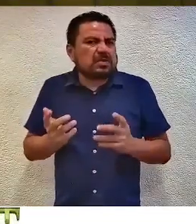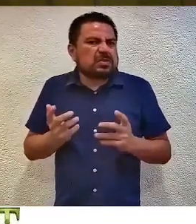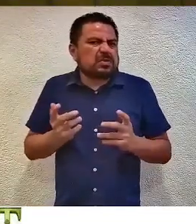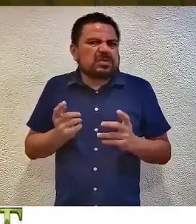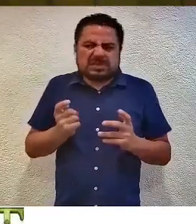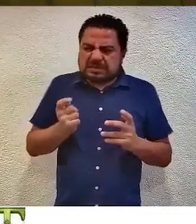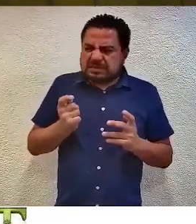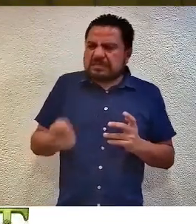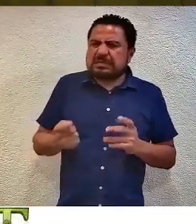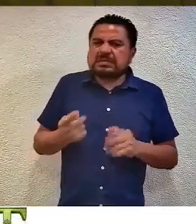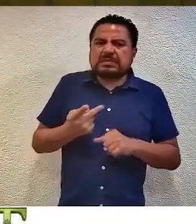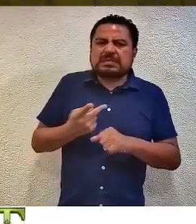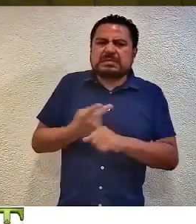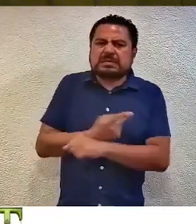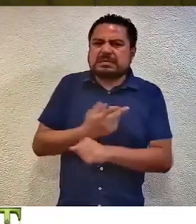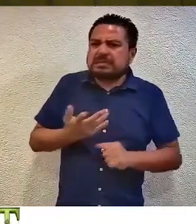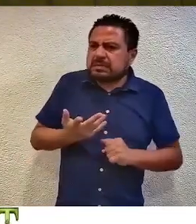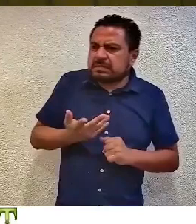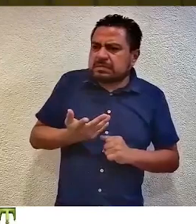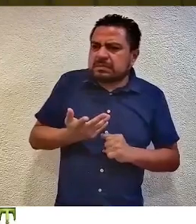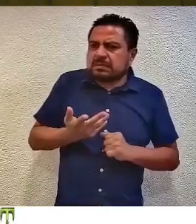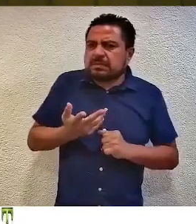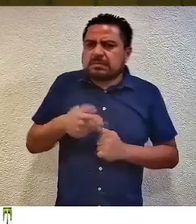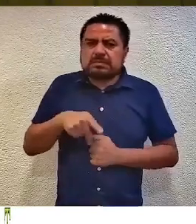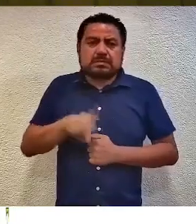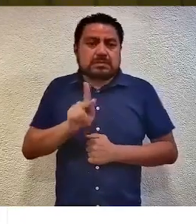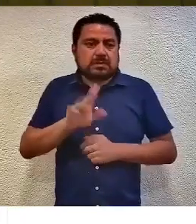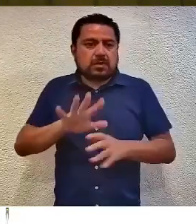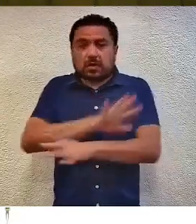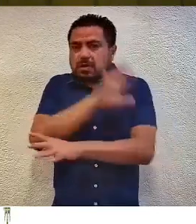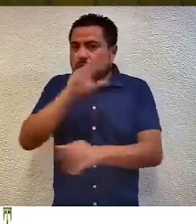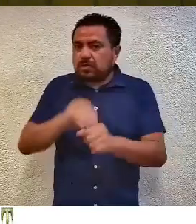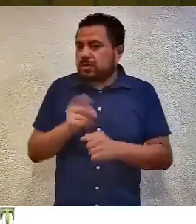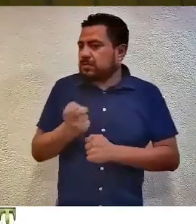está mal. Pero eso no es todo.